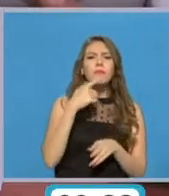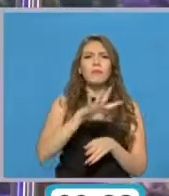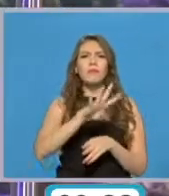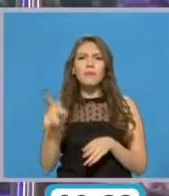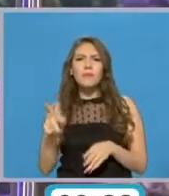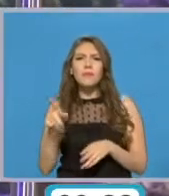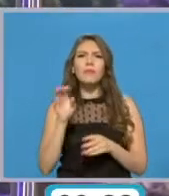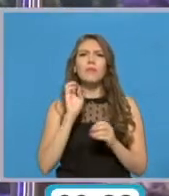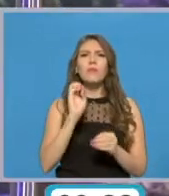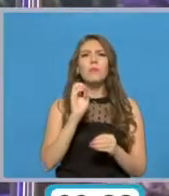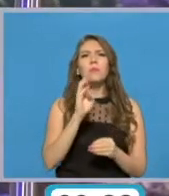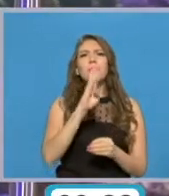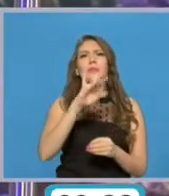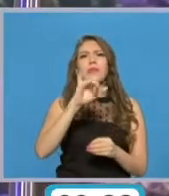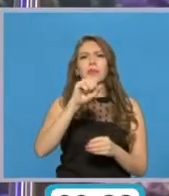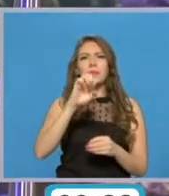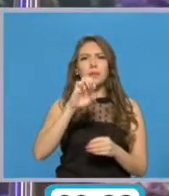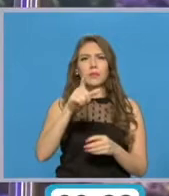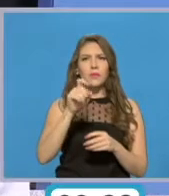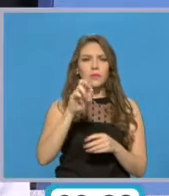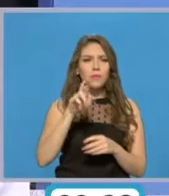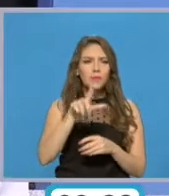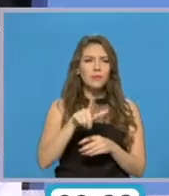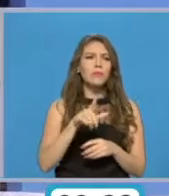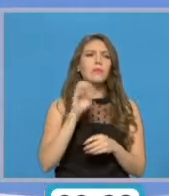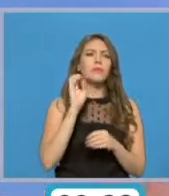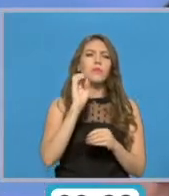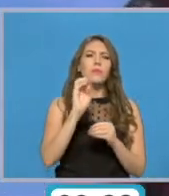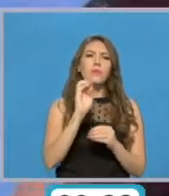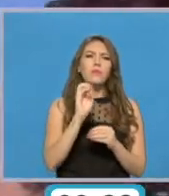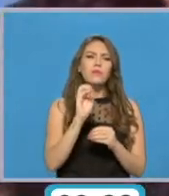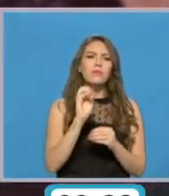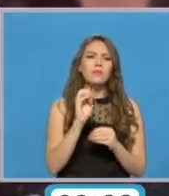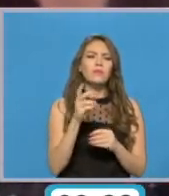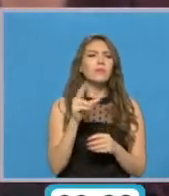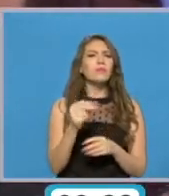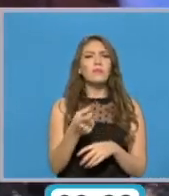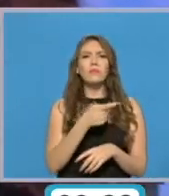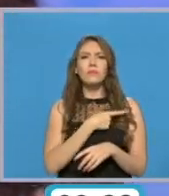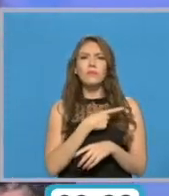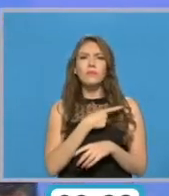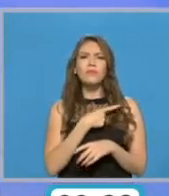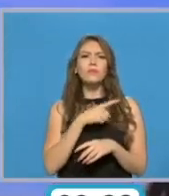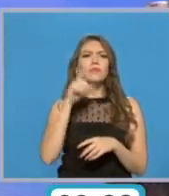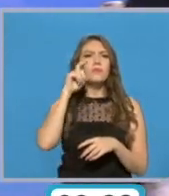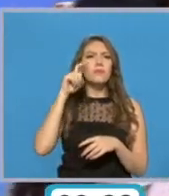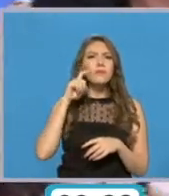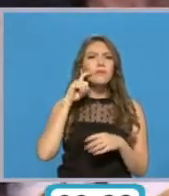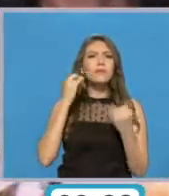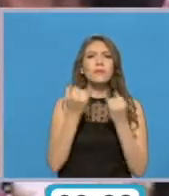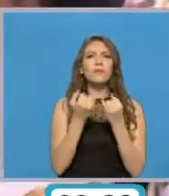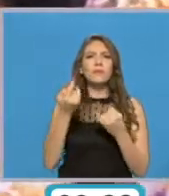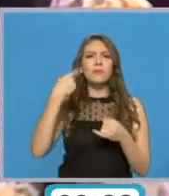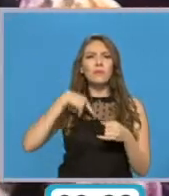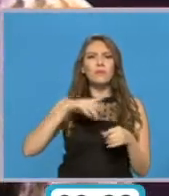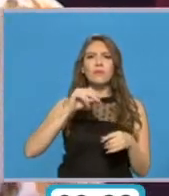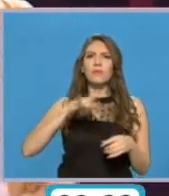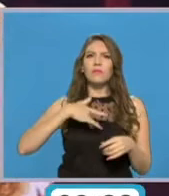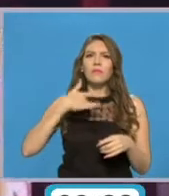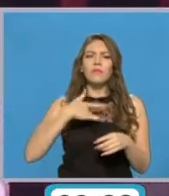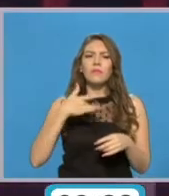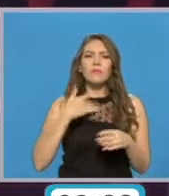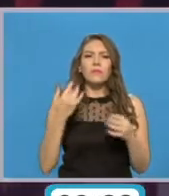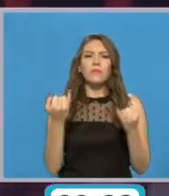o como bisexual, por ejemplo, o incluso con una, no solo orientación, sino una identidad genérica diferente, como